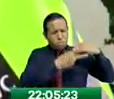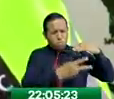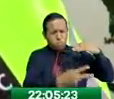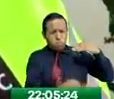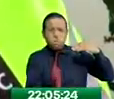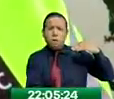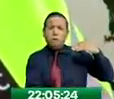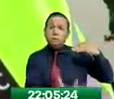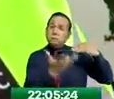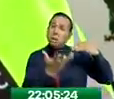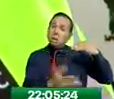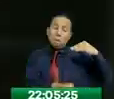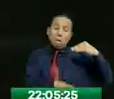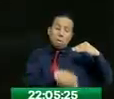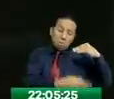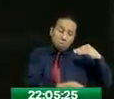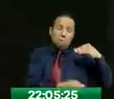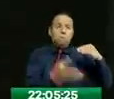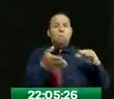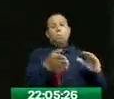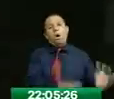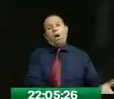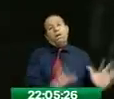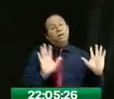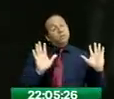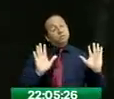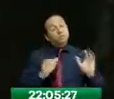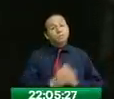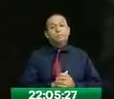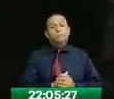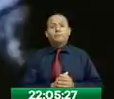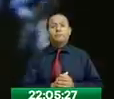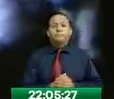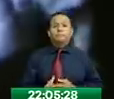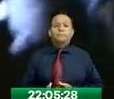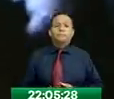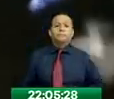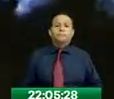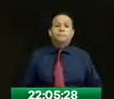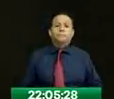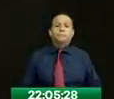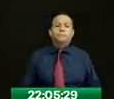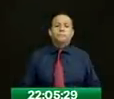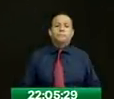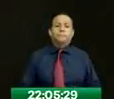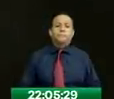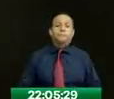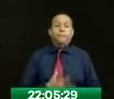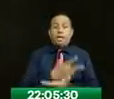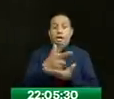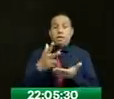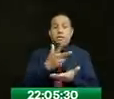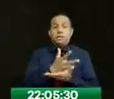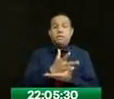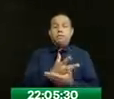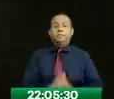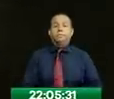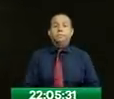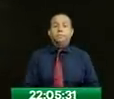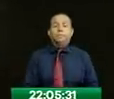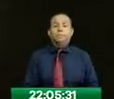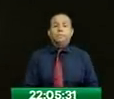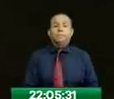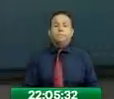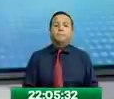quizá a lo mejor una de las causales. Con imágenes de José Cedeño desde la provincia del Carchi, informa Miriam Enríquez.